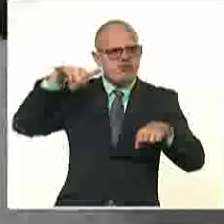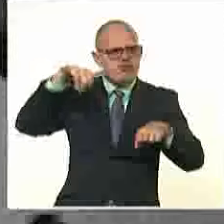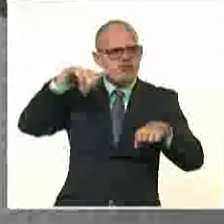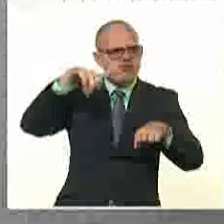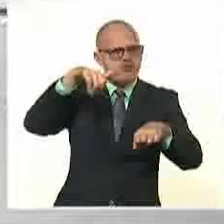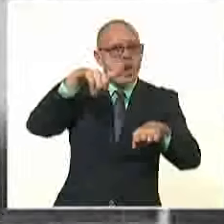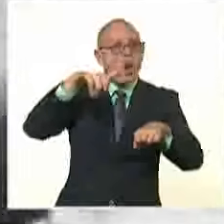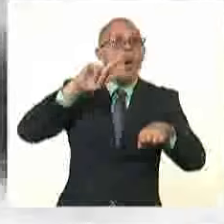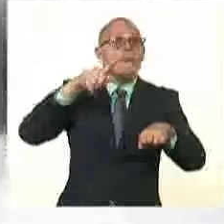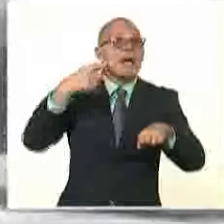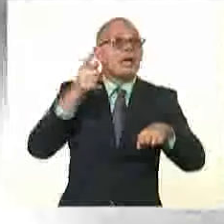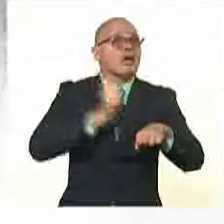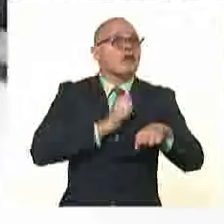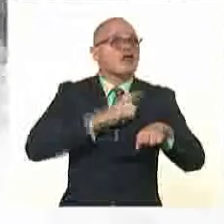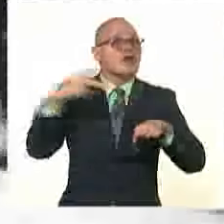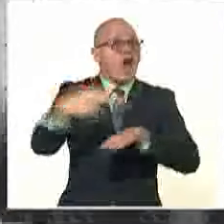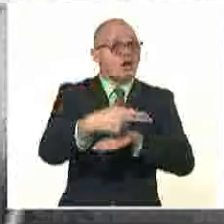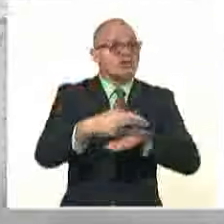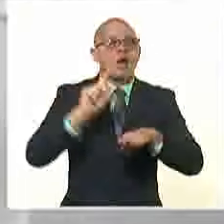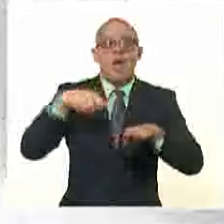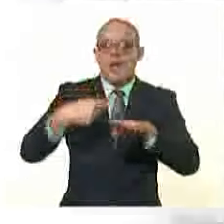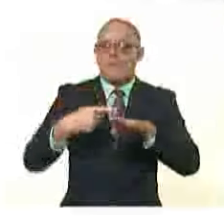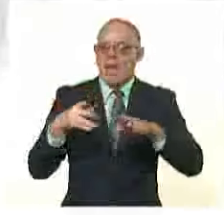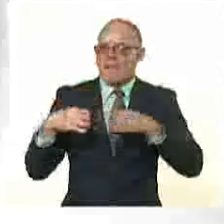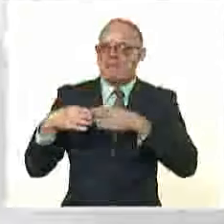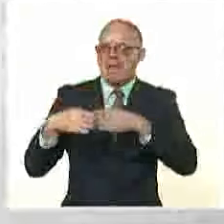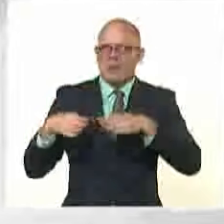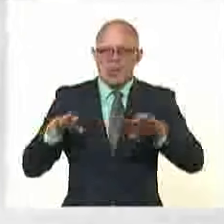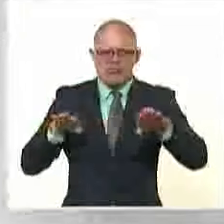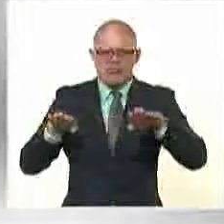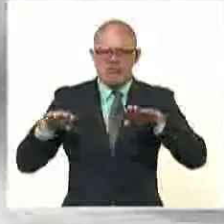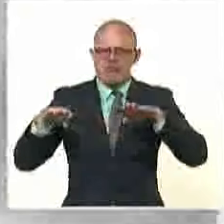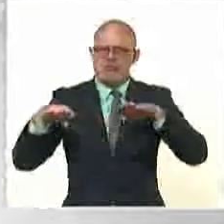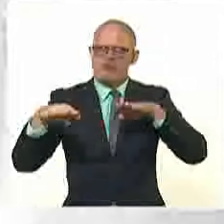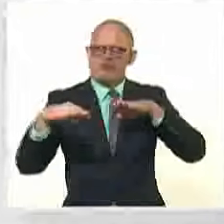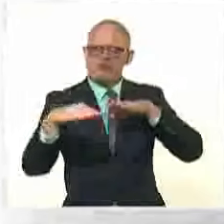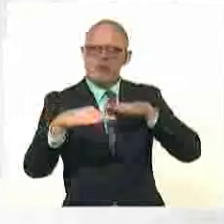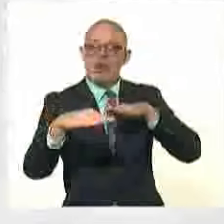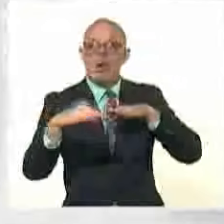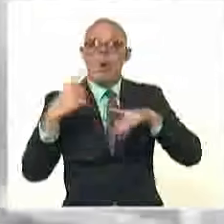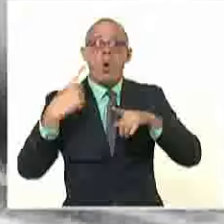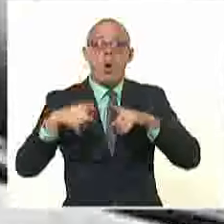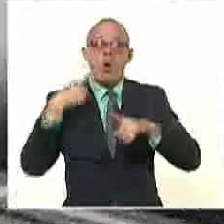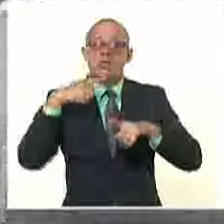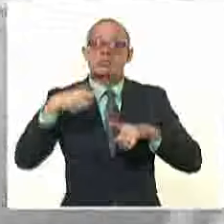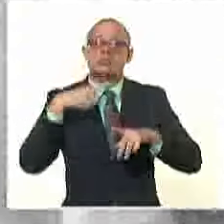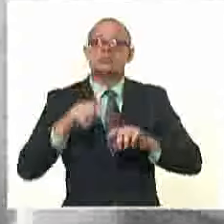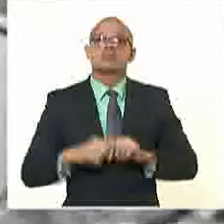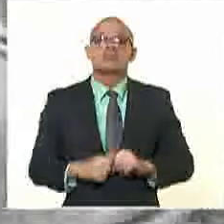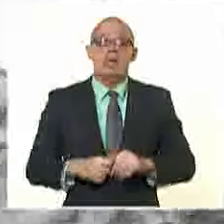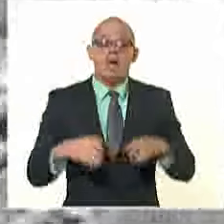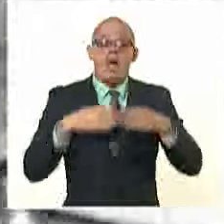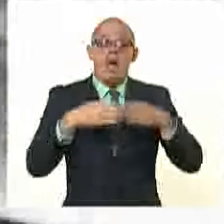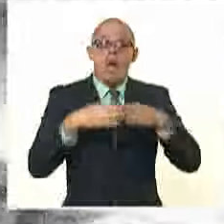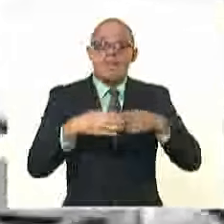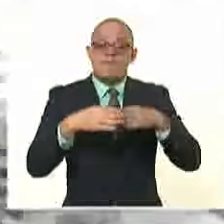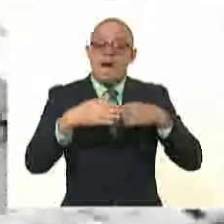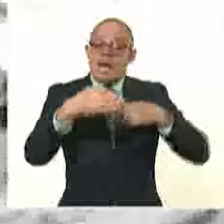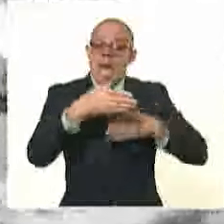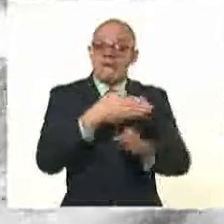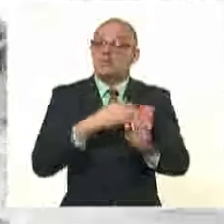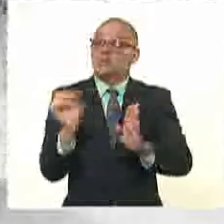seguro. También está cerca del barco otra lancha, pero del servicio de guardacosta, y que tiene órdenes de no permitir la entrada del